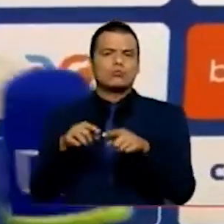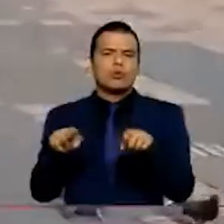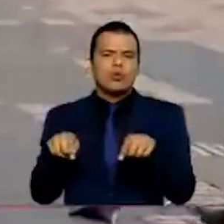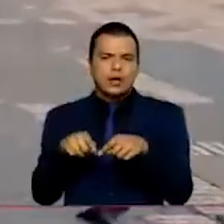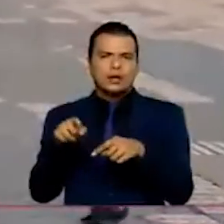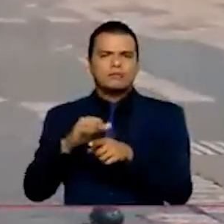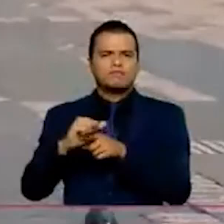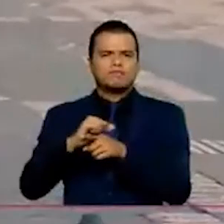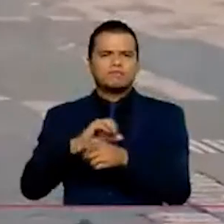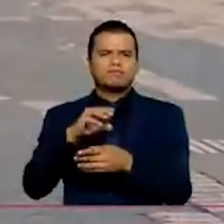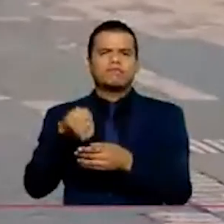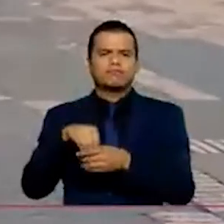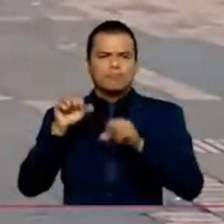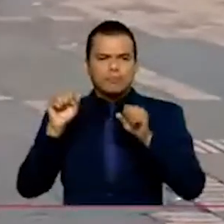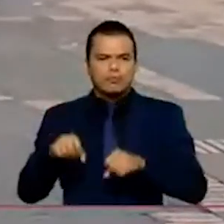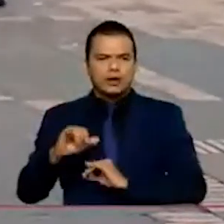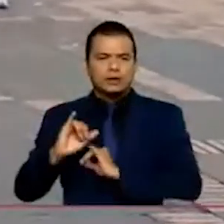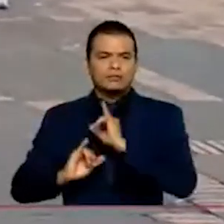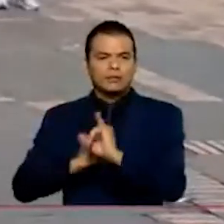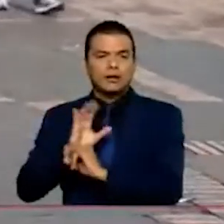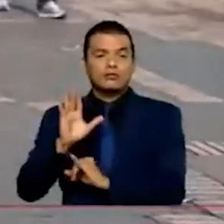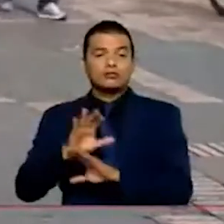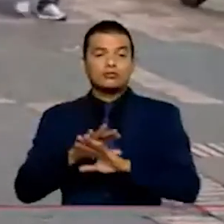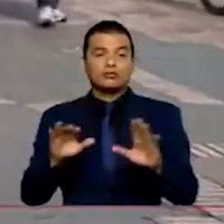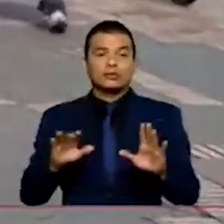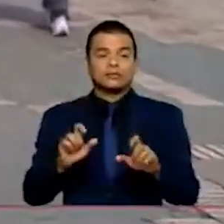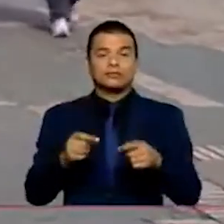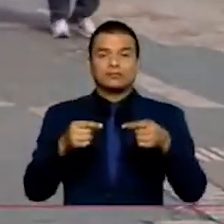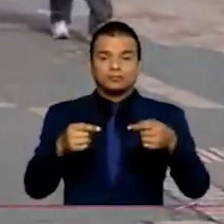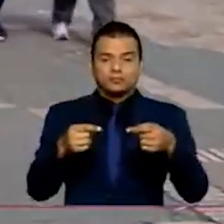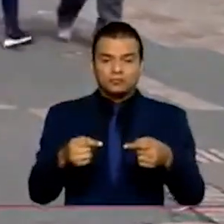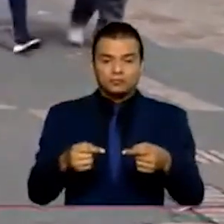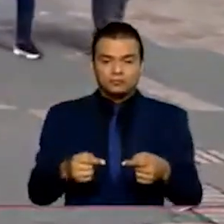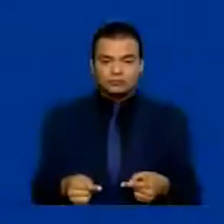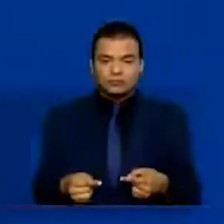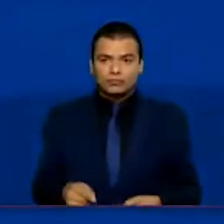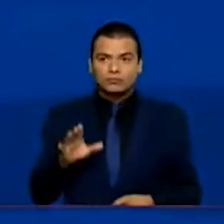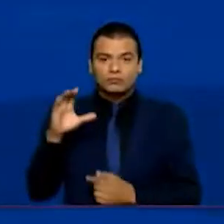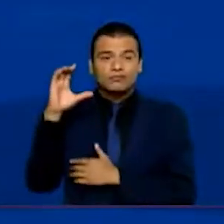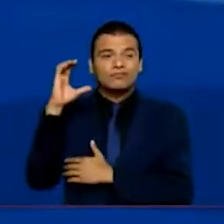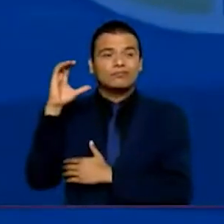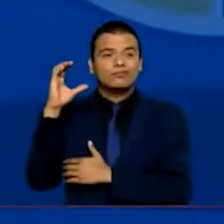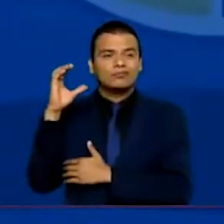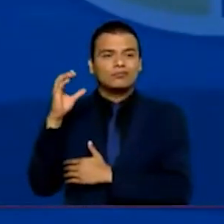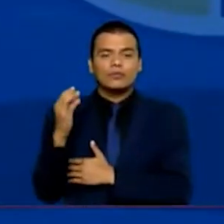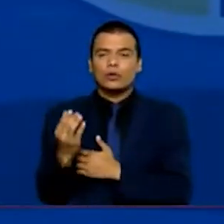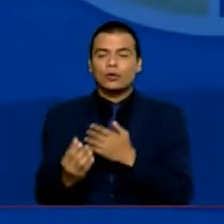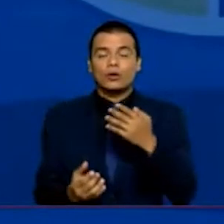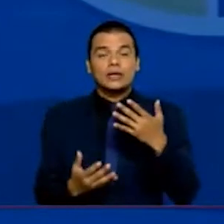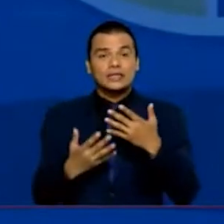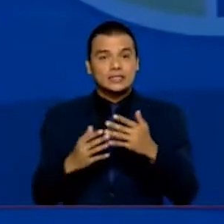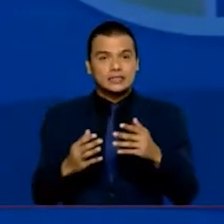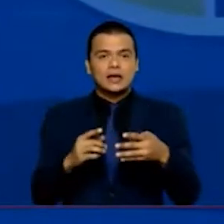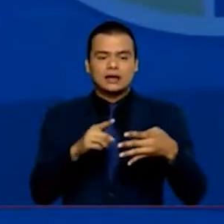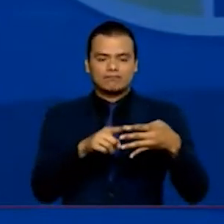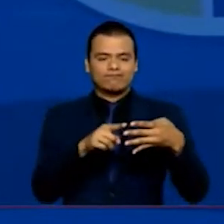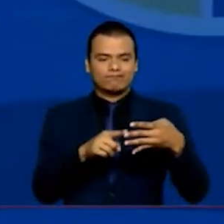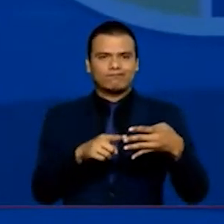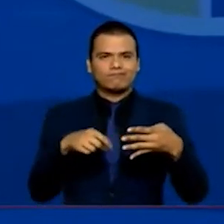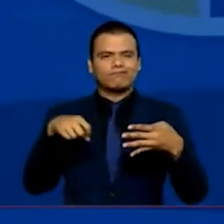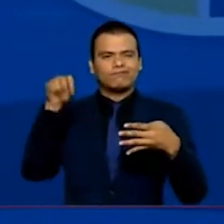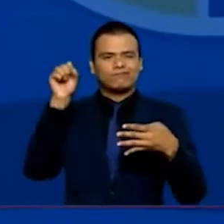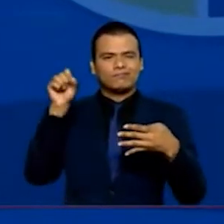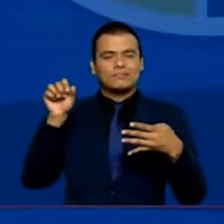manejando. En los 4 enfrentamientos recientes por Sudamericanos Sub-20, Colombia se quedó con 2